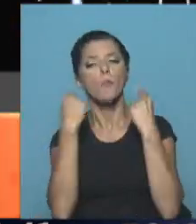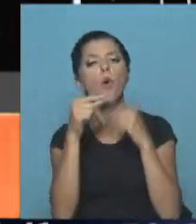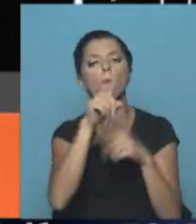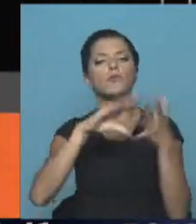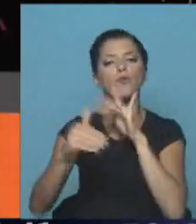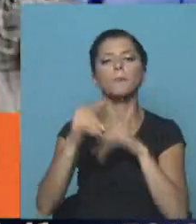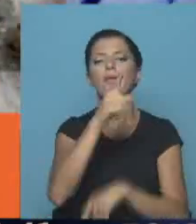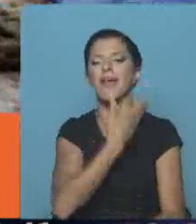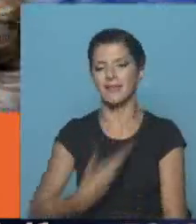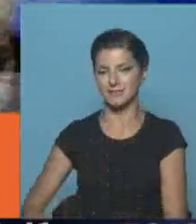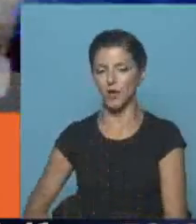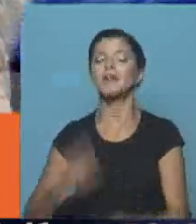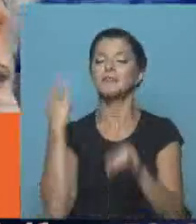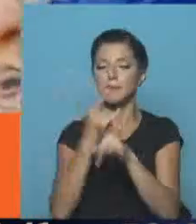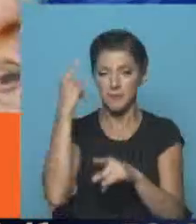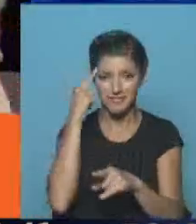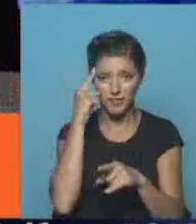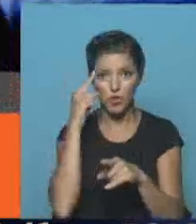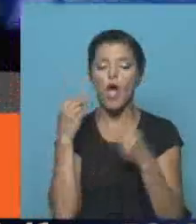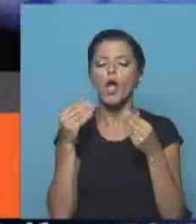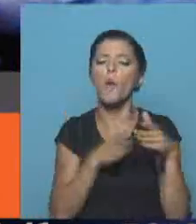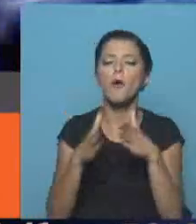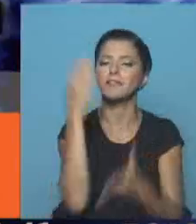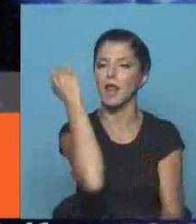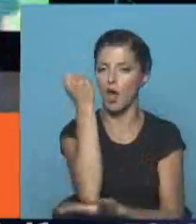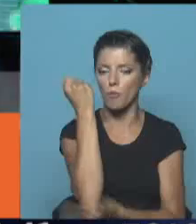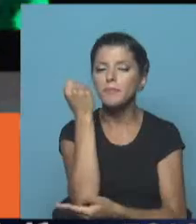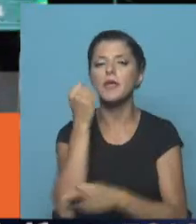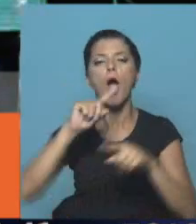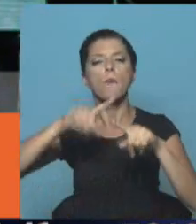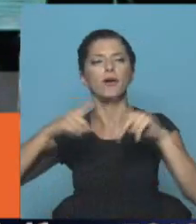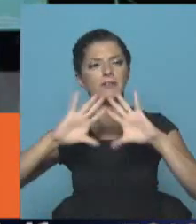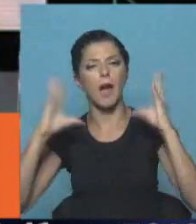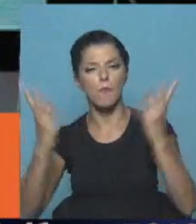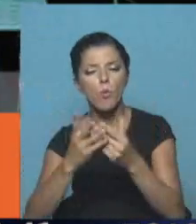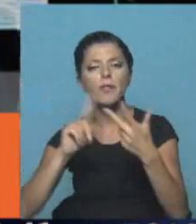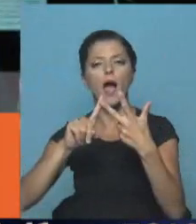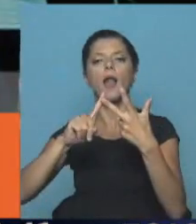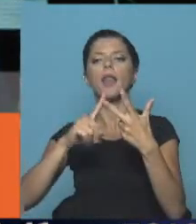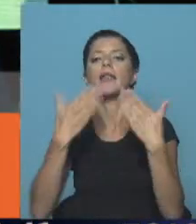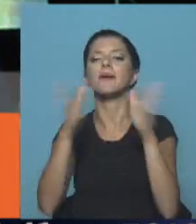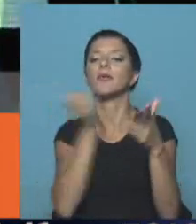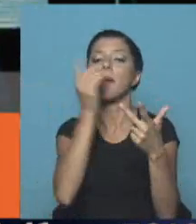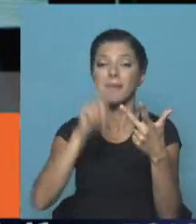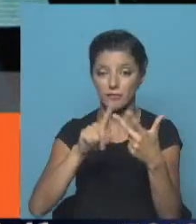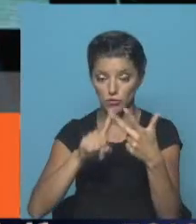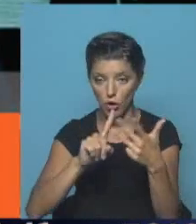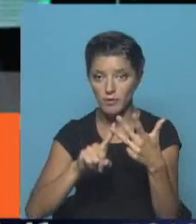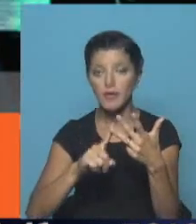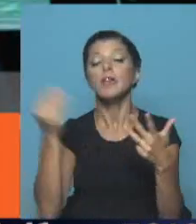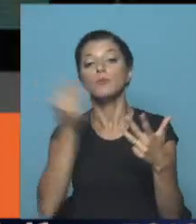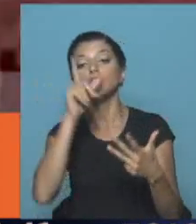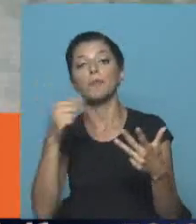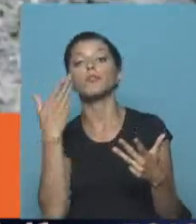sus posturas en torno a la orientación de la economía, la política internacional, la libertad de expresión y a las voces que se manifiestan en